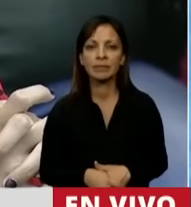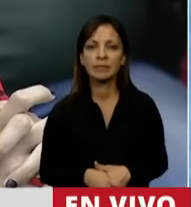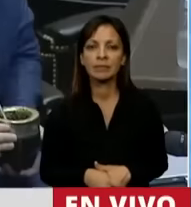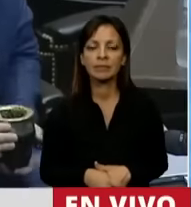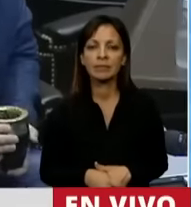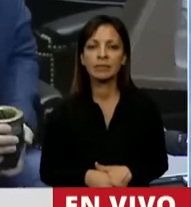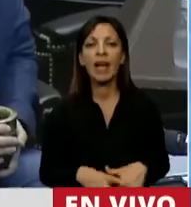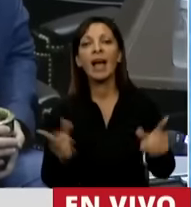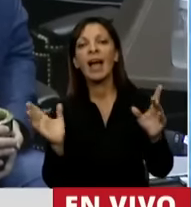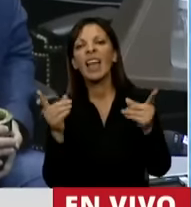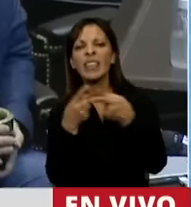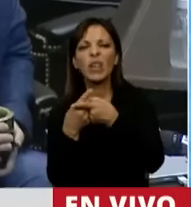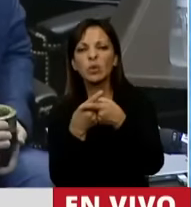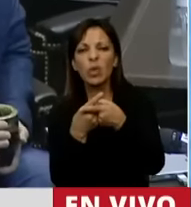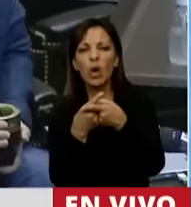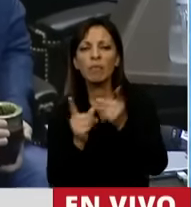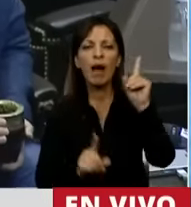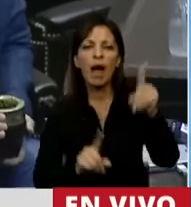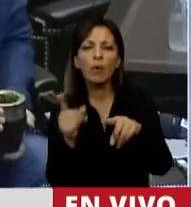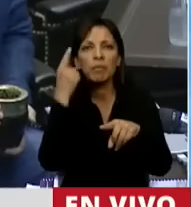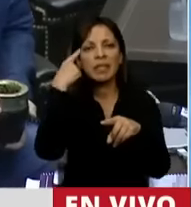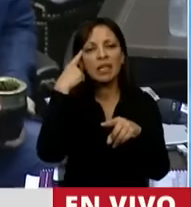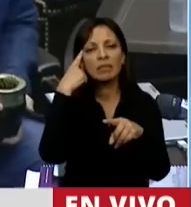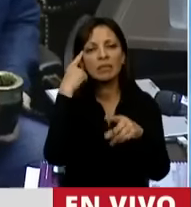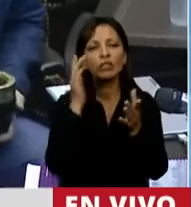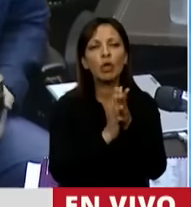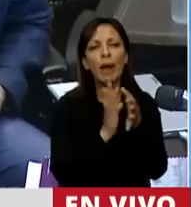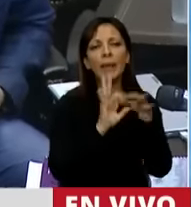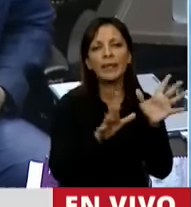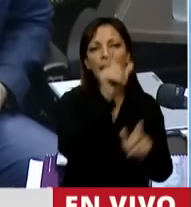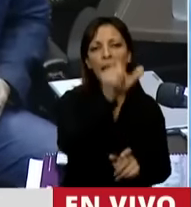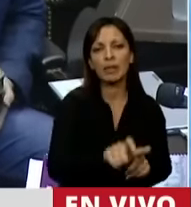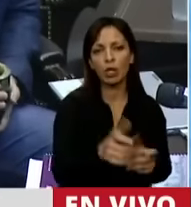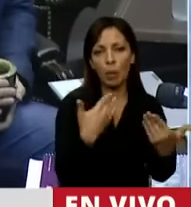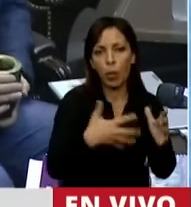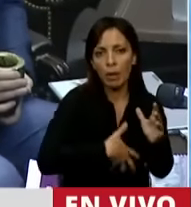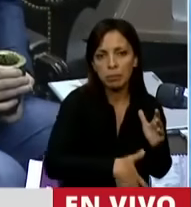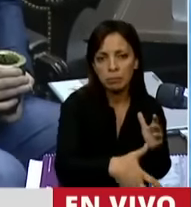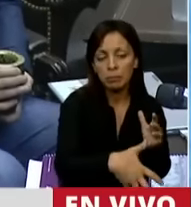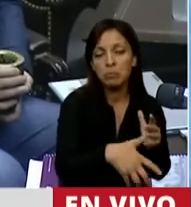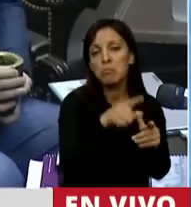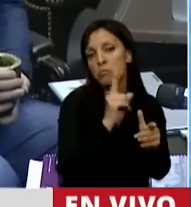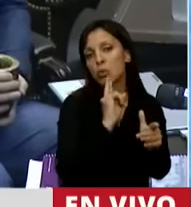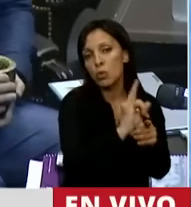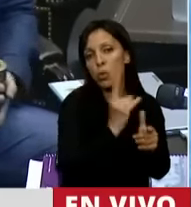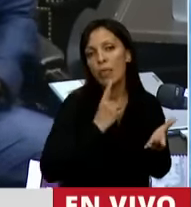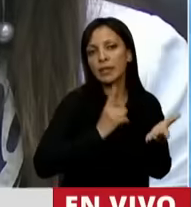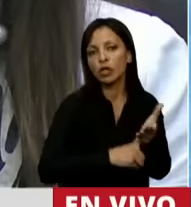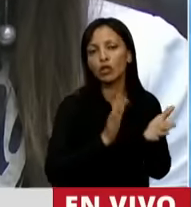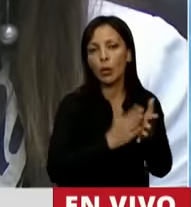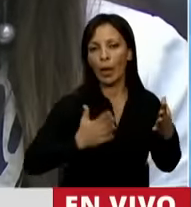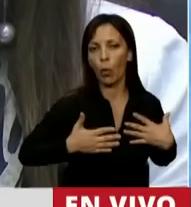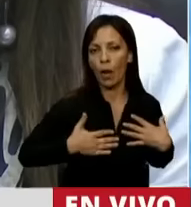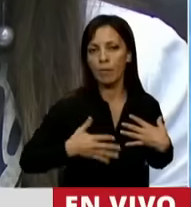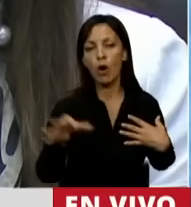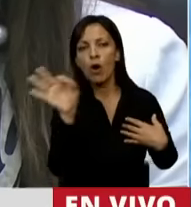La discusión para algunos es la libertad de la persona gestante para decidir por su cuerpo o la